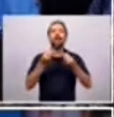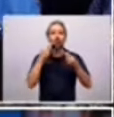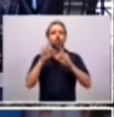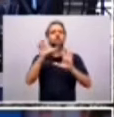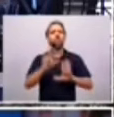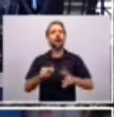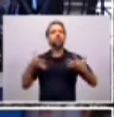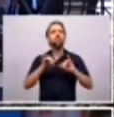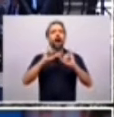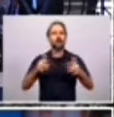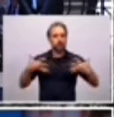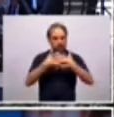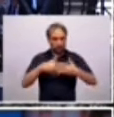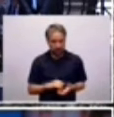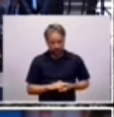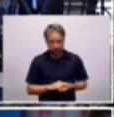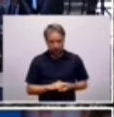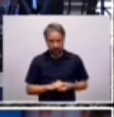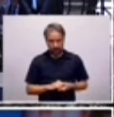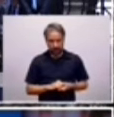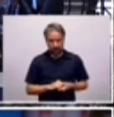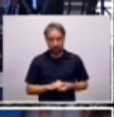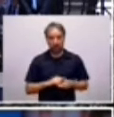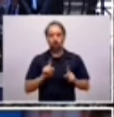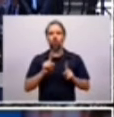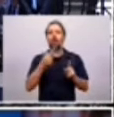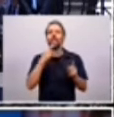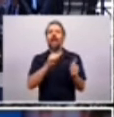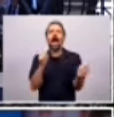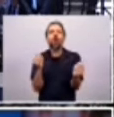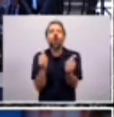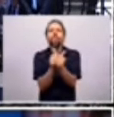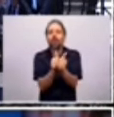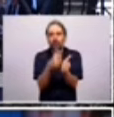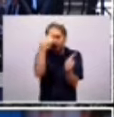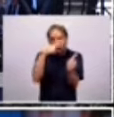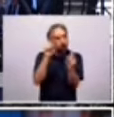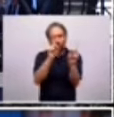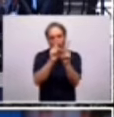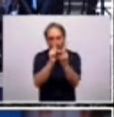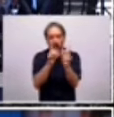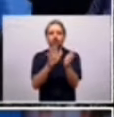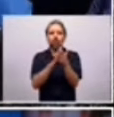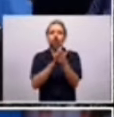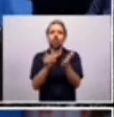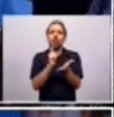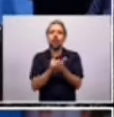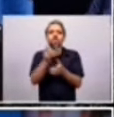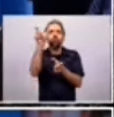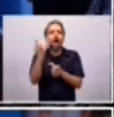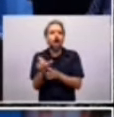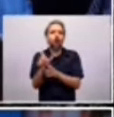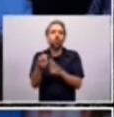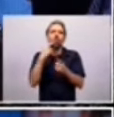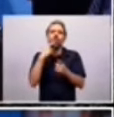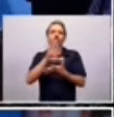Grupo Mata después. La verdad que está siempre presente en todas las malas, ¿eh? Patricia Bullrich tiene asistencia